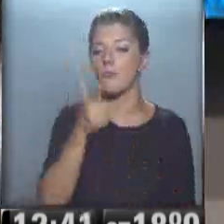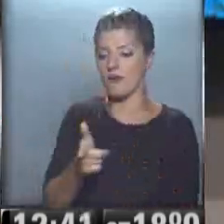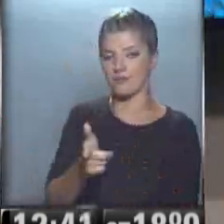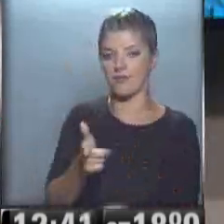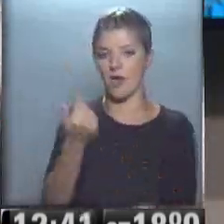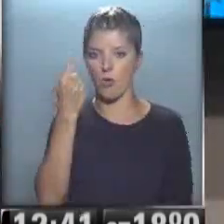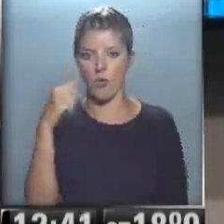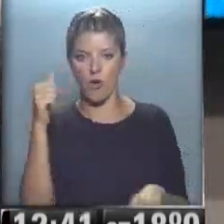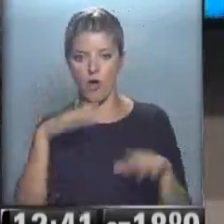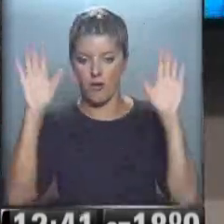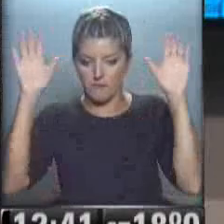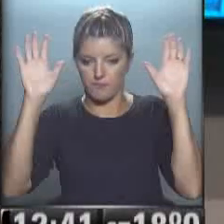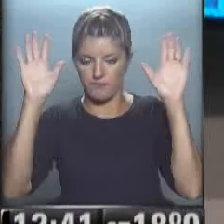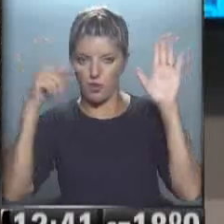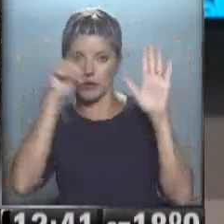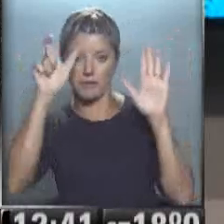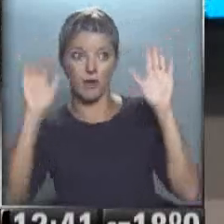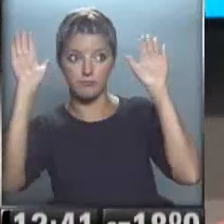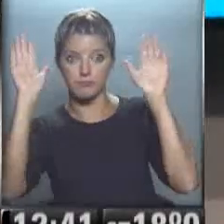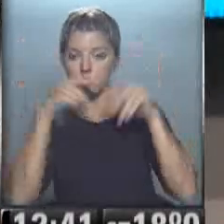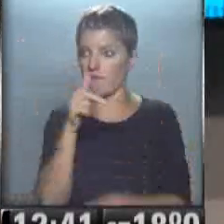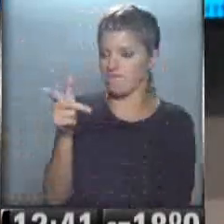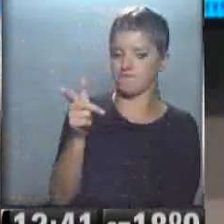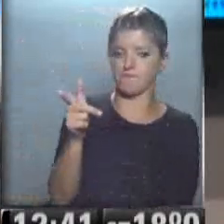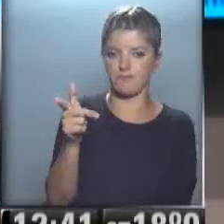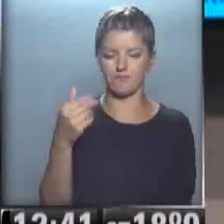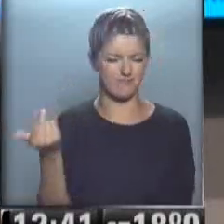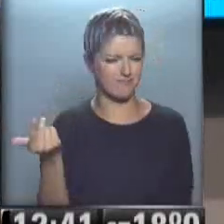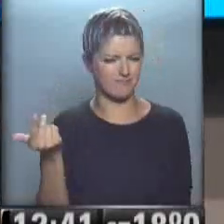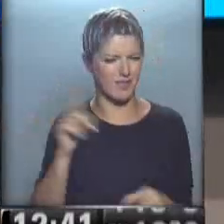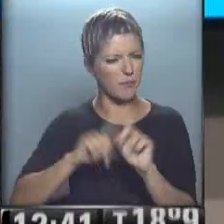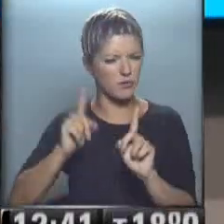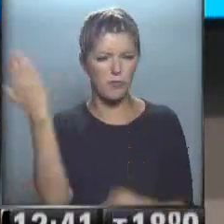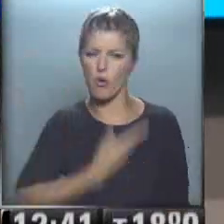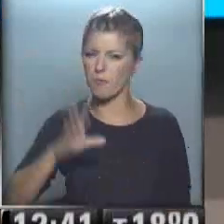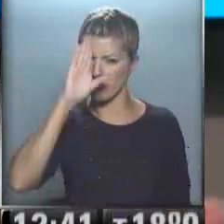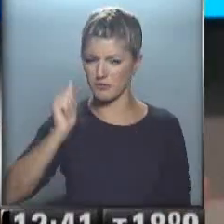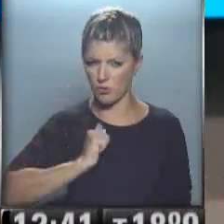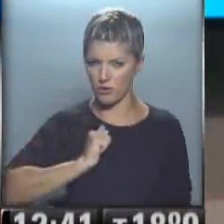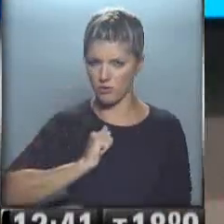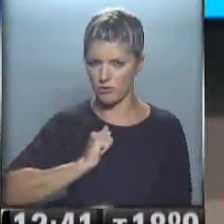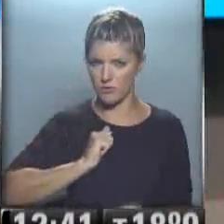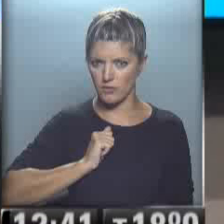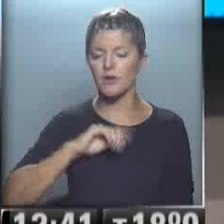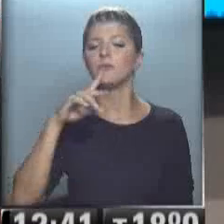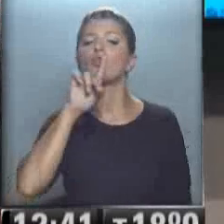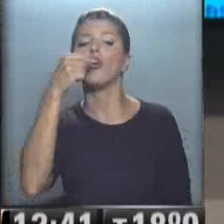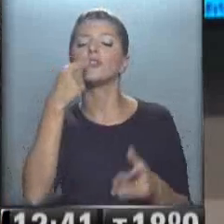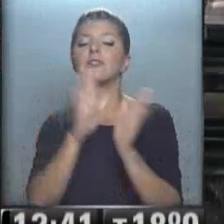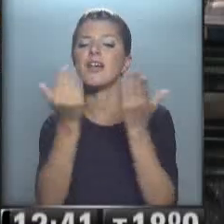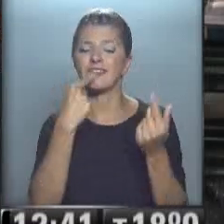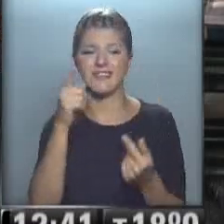tiene los brazos en alto o la tapa el diario nacional que dice en Venezuela hay dictadura y debe ser sancionada yo eso no pasaba ni con